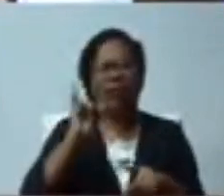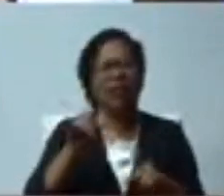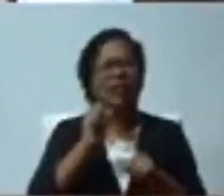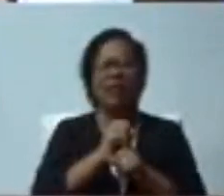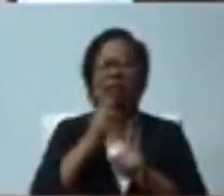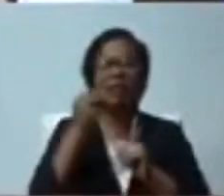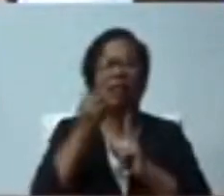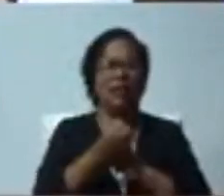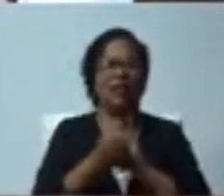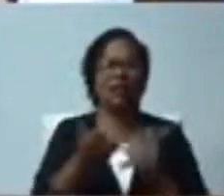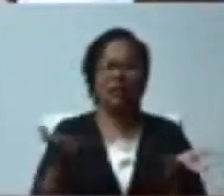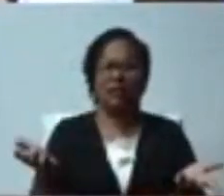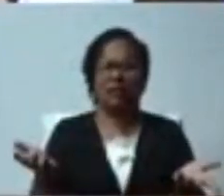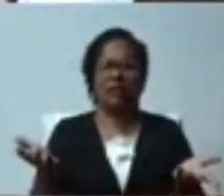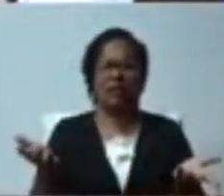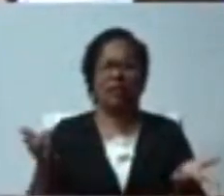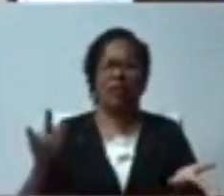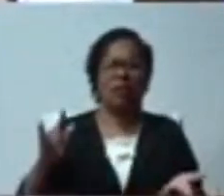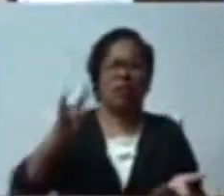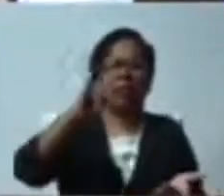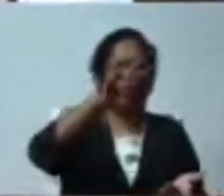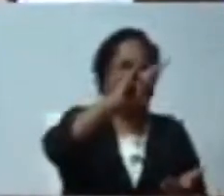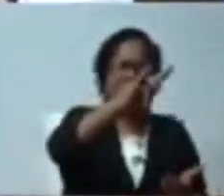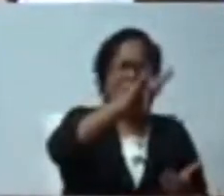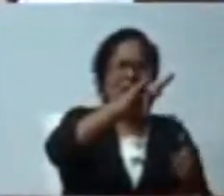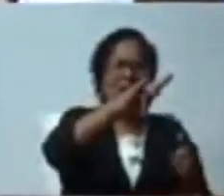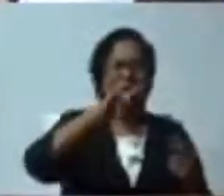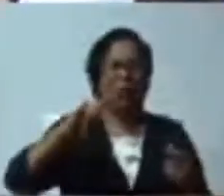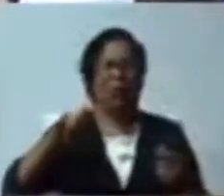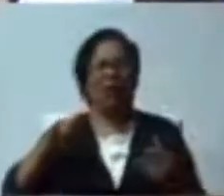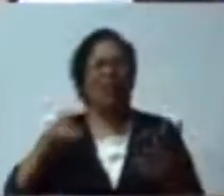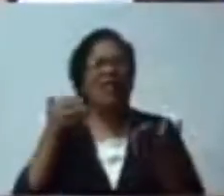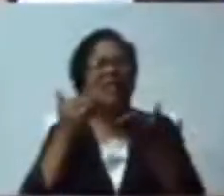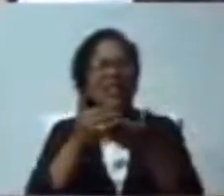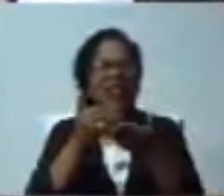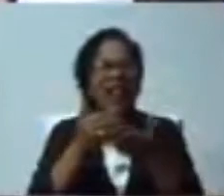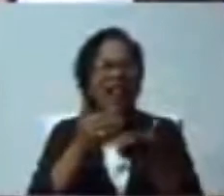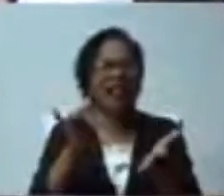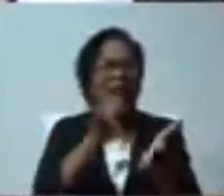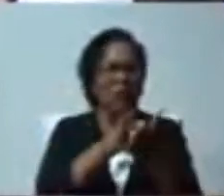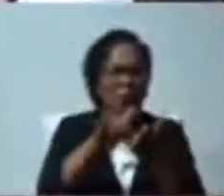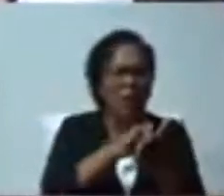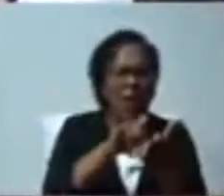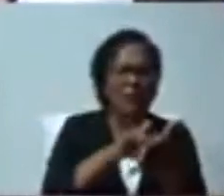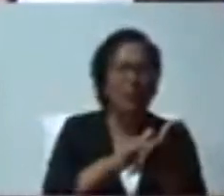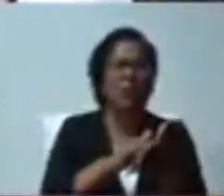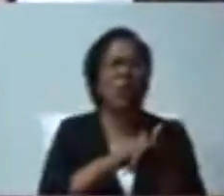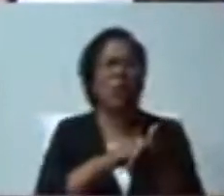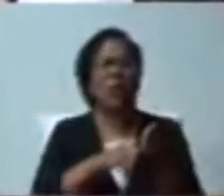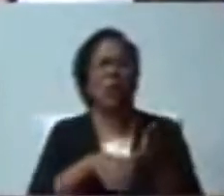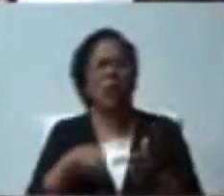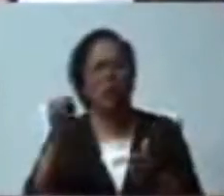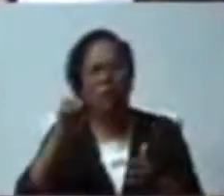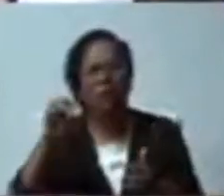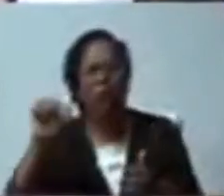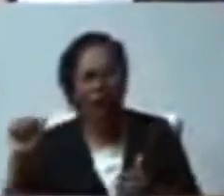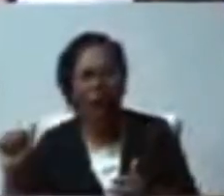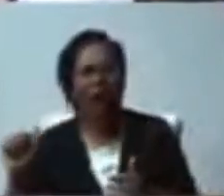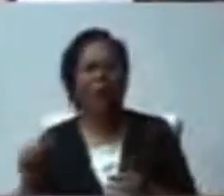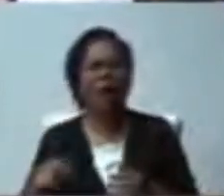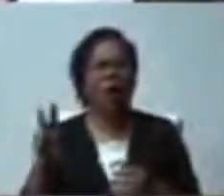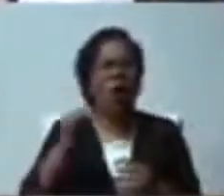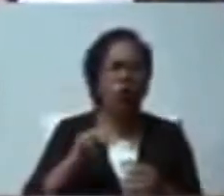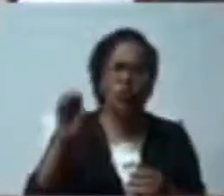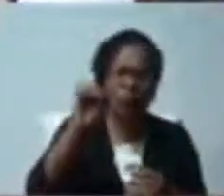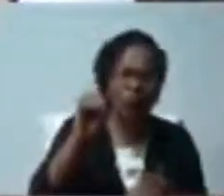Un vuelito entre República Dominicana y Miami, o entre República Dominicana y Nueva York, entre República Dominicana y New Orleans y